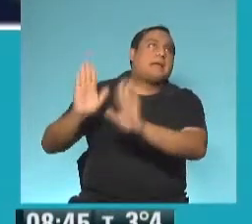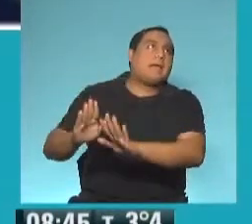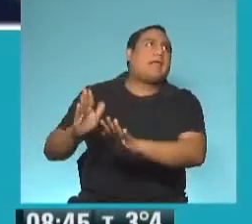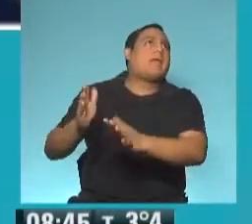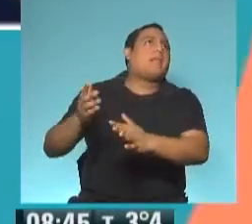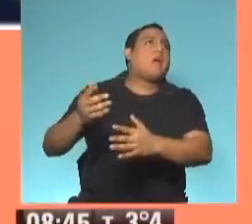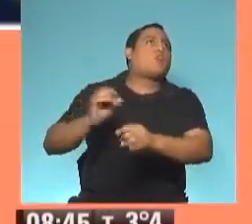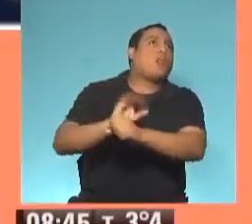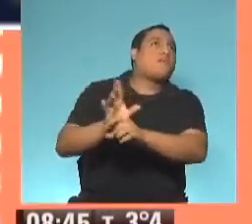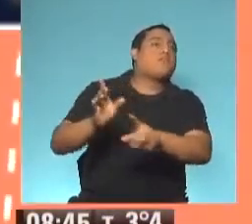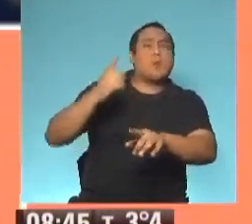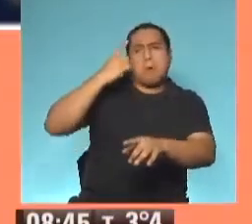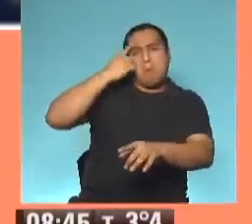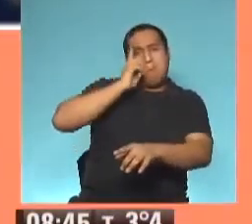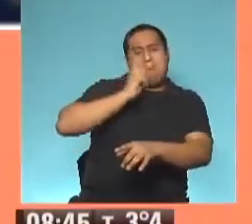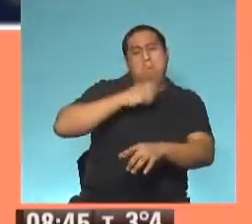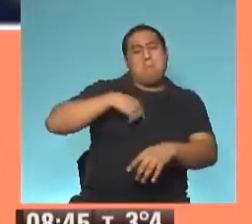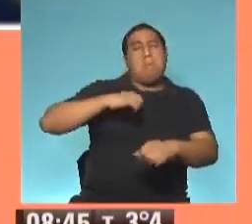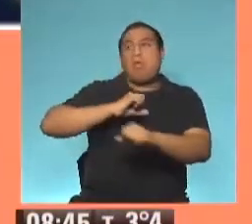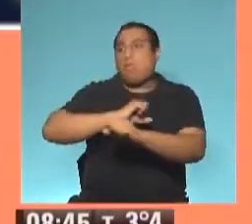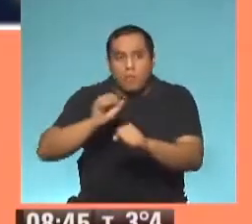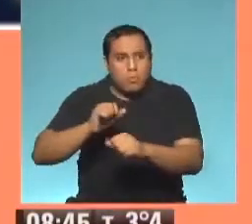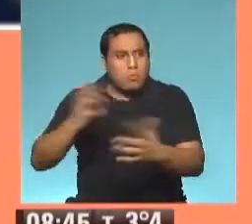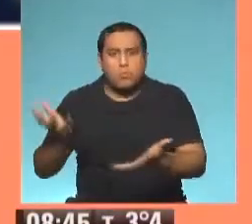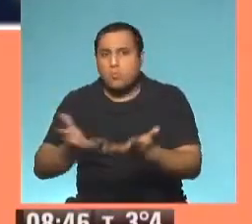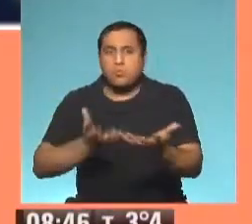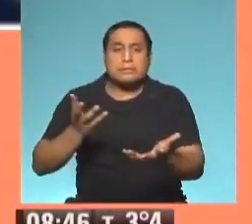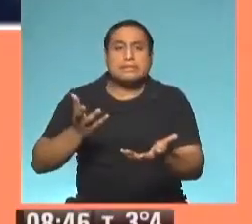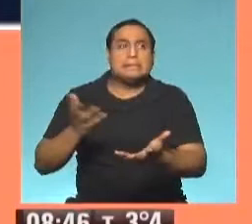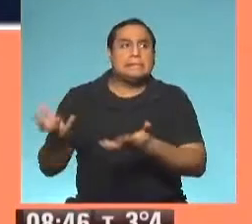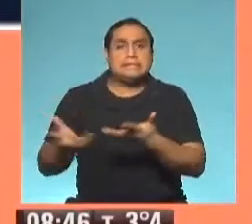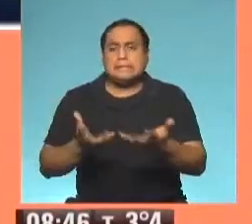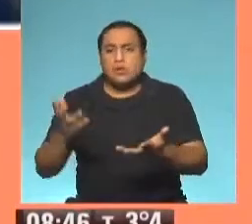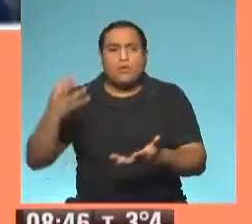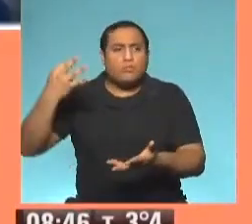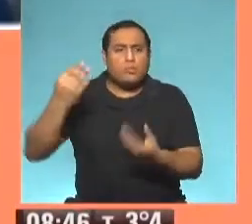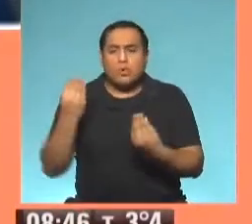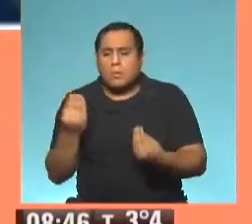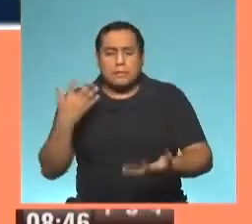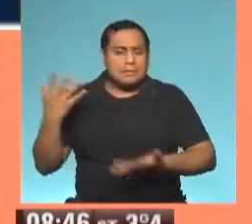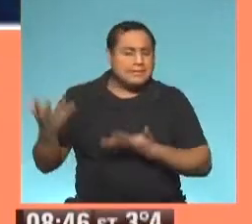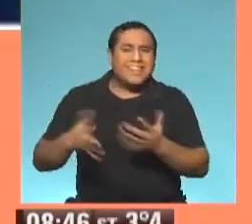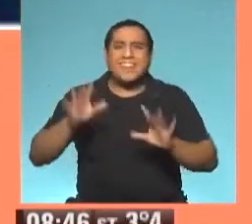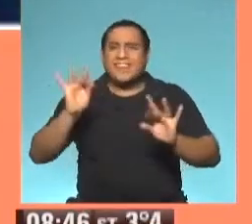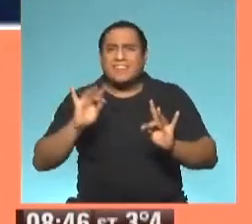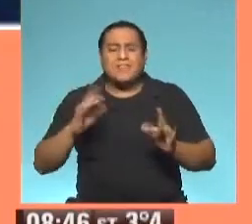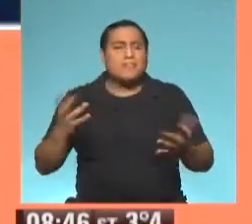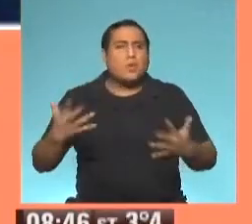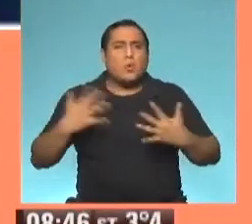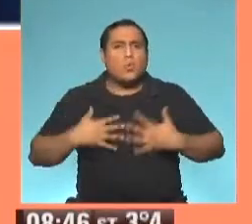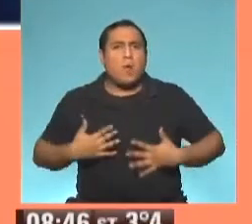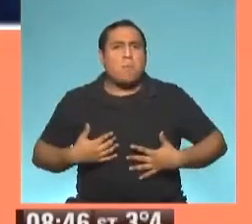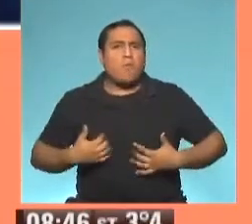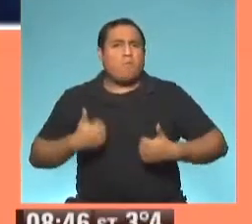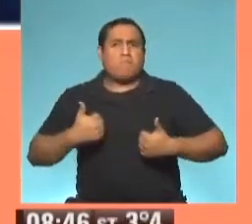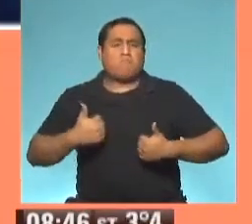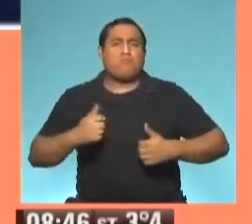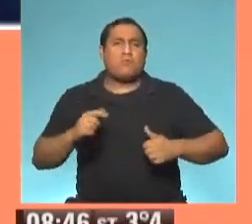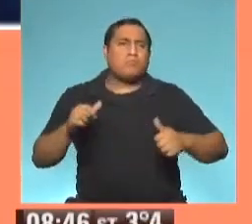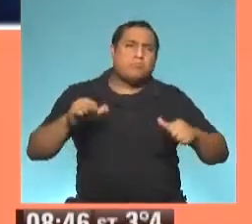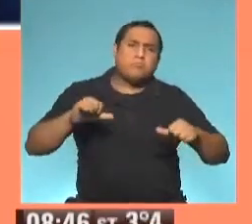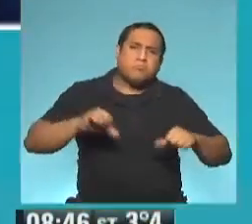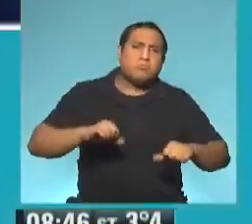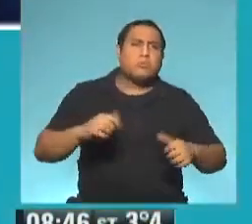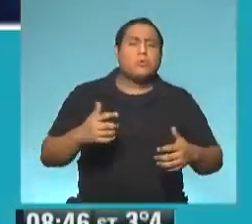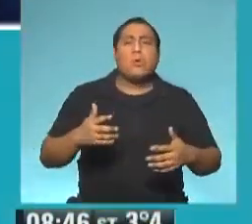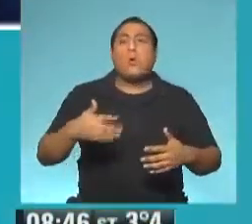aislamiento, quizás de que me cuesta un poquito esto de no conectarme desde lo físico. ¿Cómo